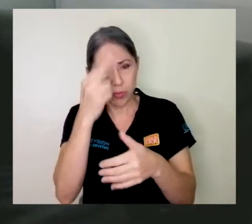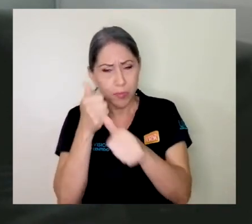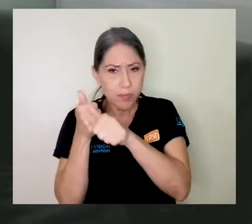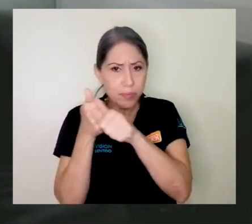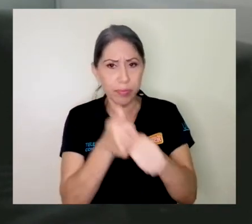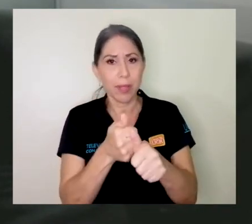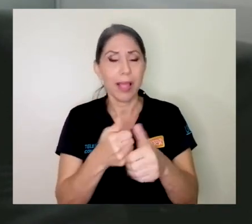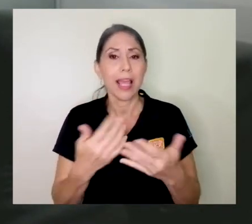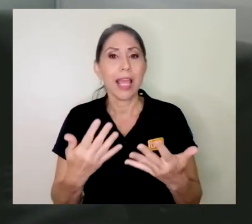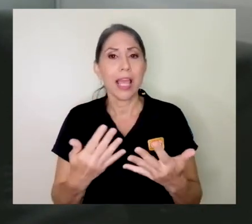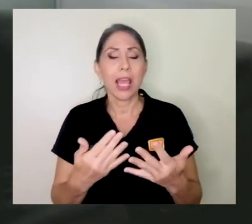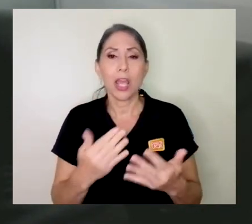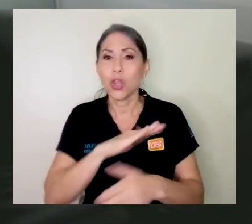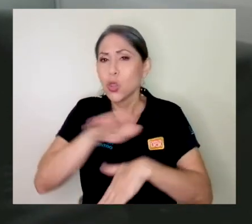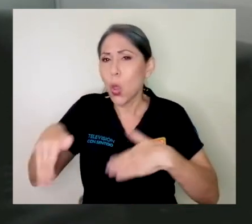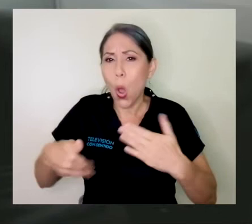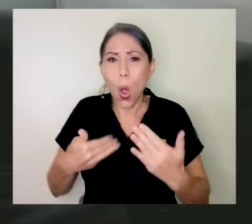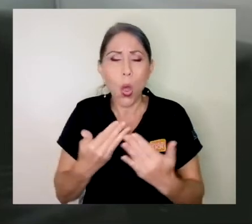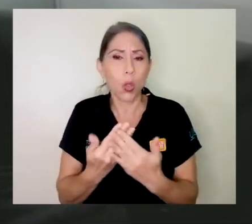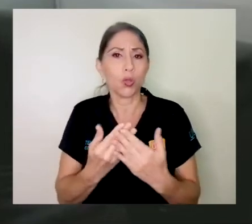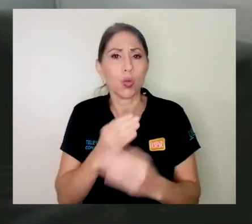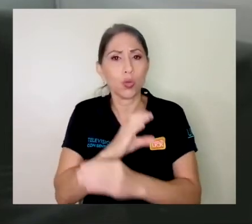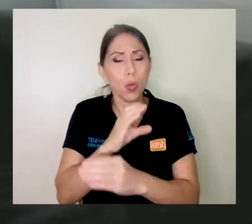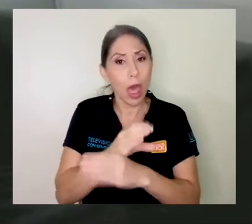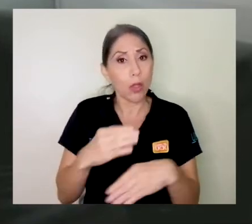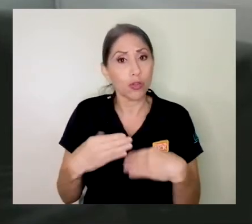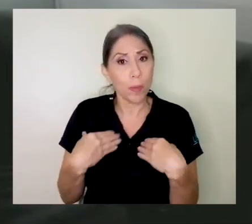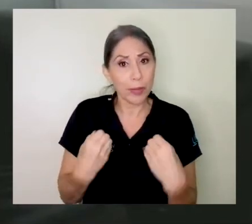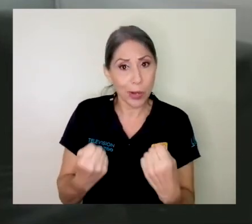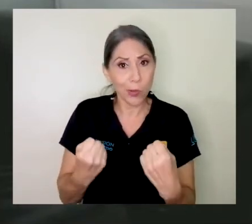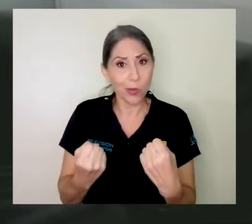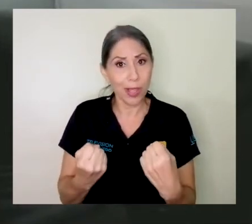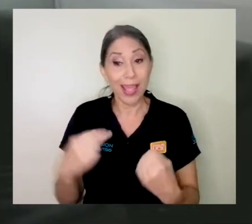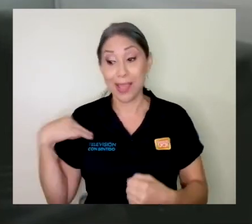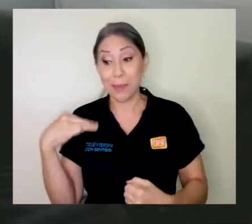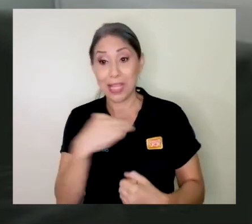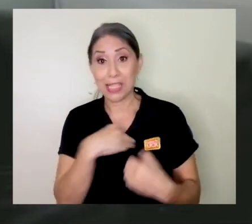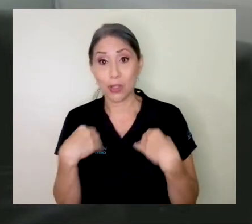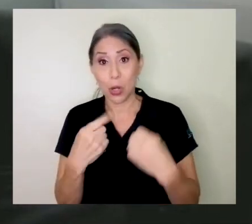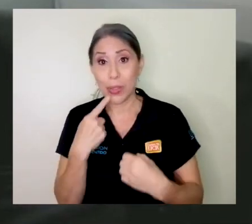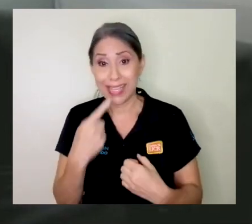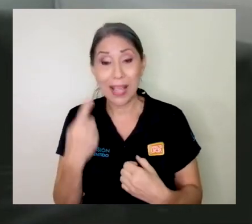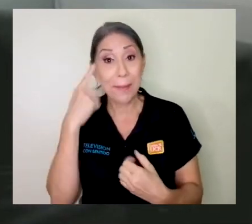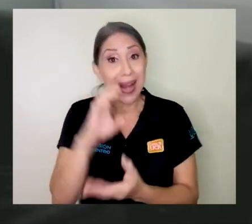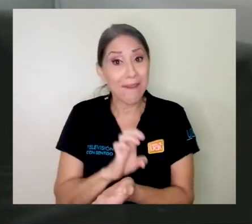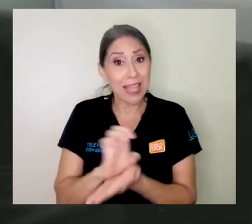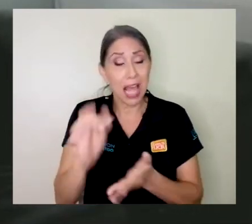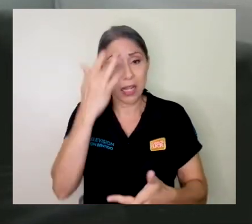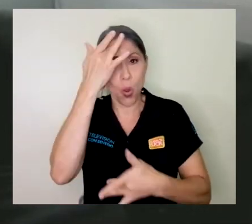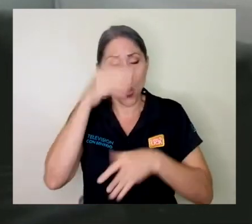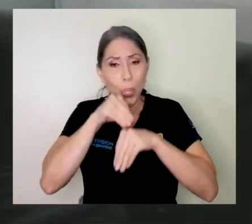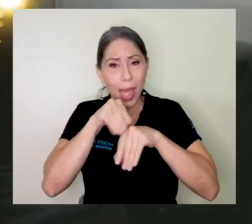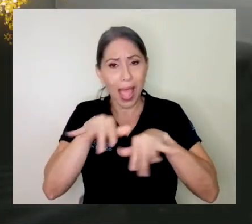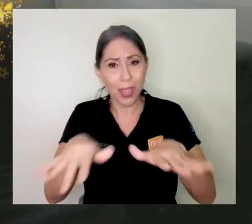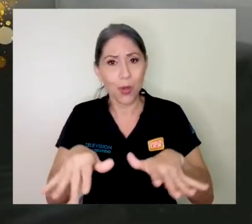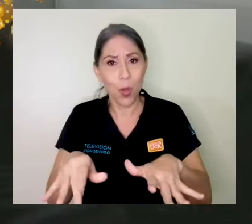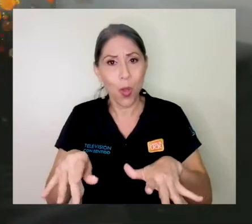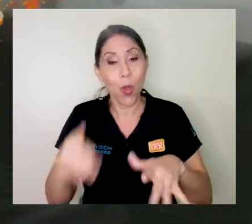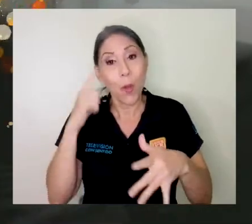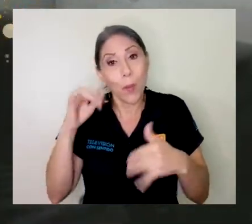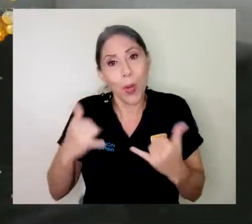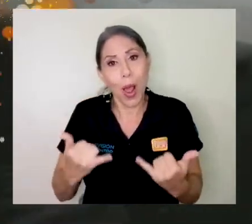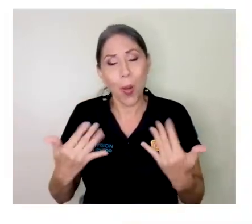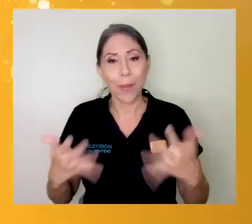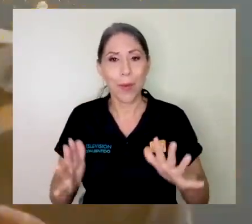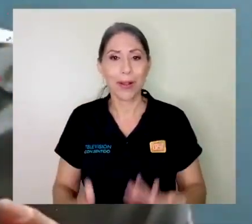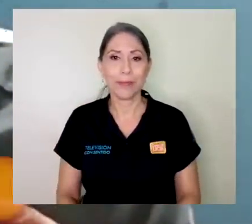y parámetros establecidos, ¿verdad?, recomendados por el Ministerio de Salud para evitar riesgos de contagio, por lo menos por